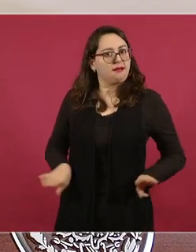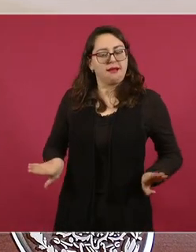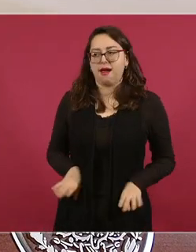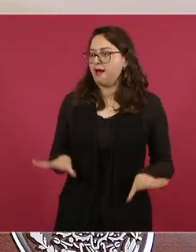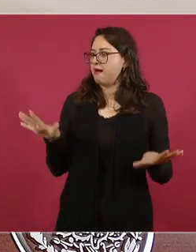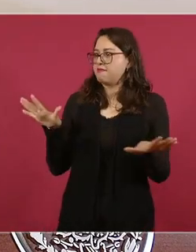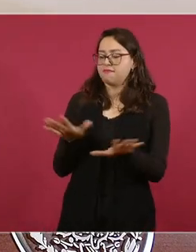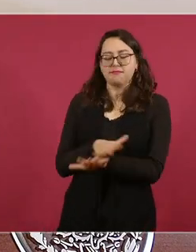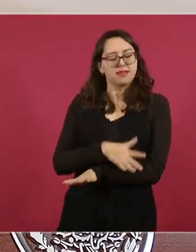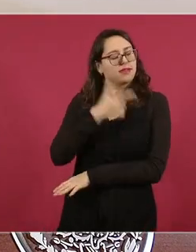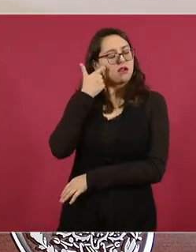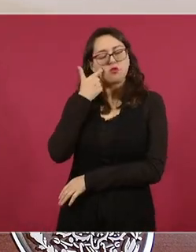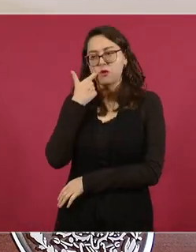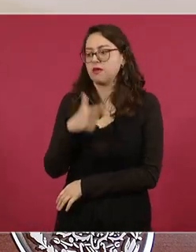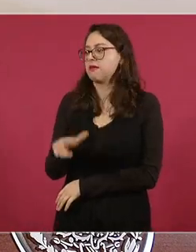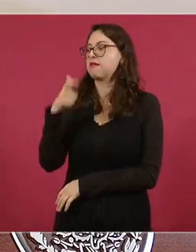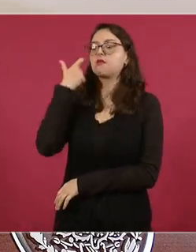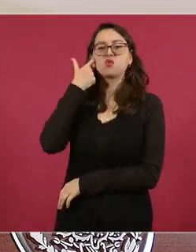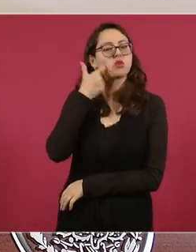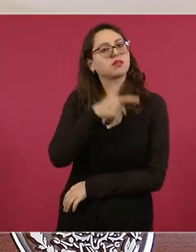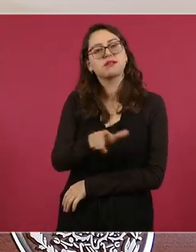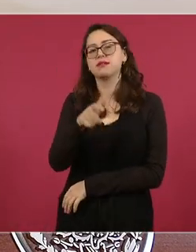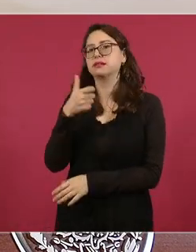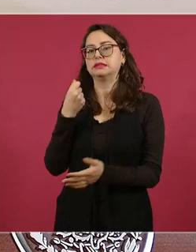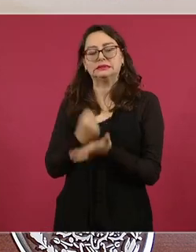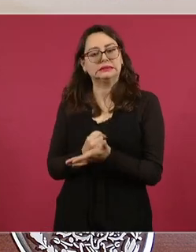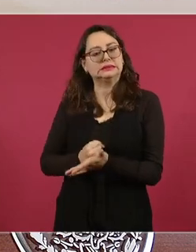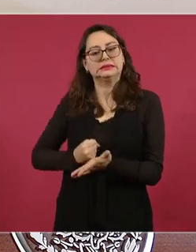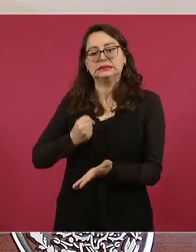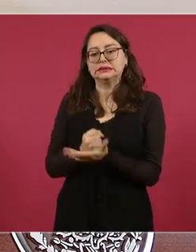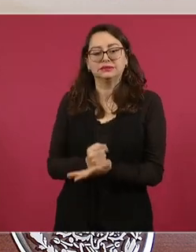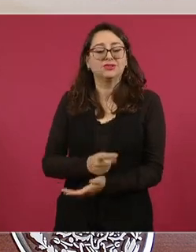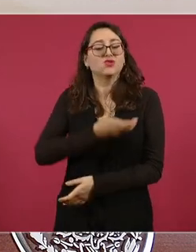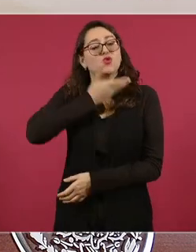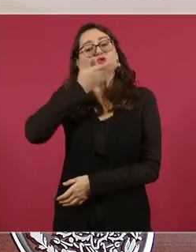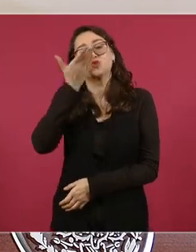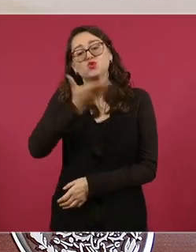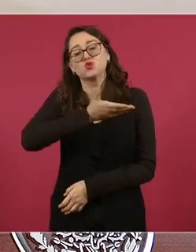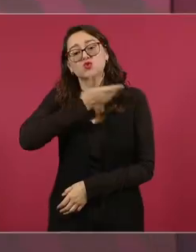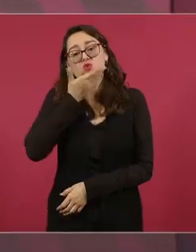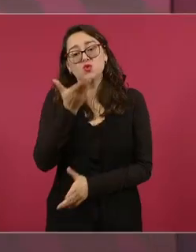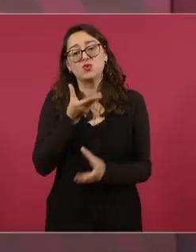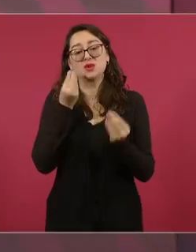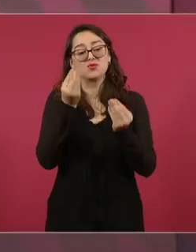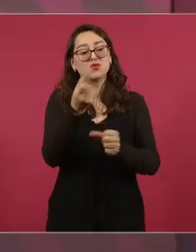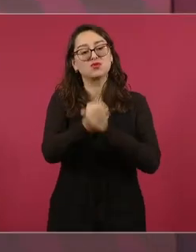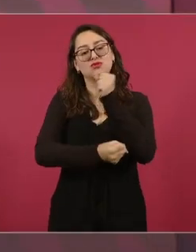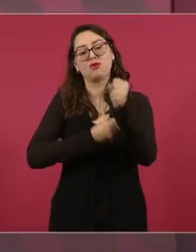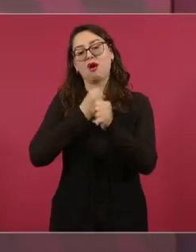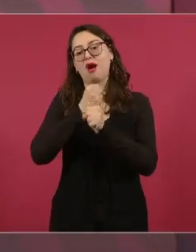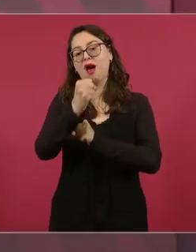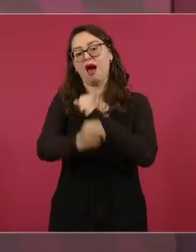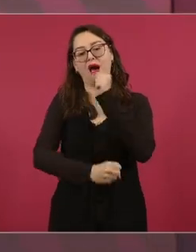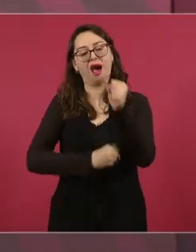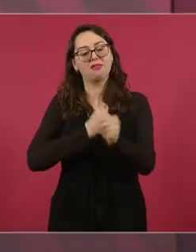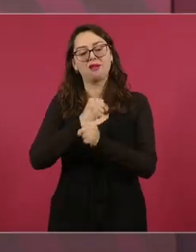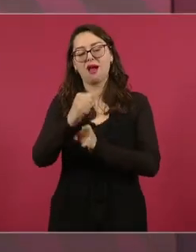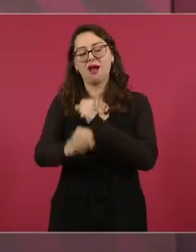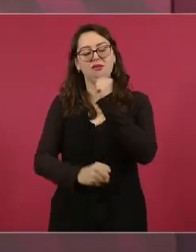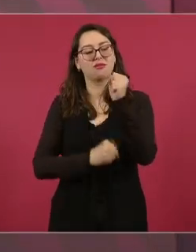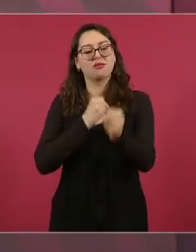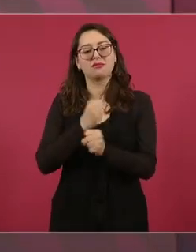porque fueron muchos años de predominio